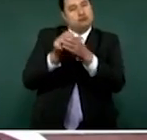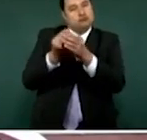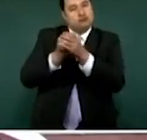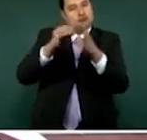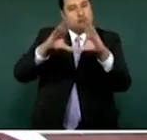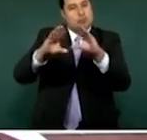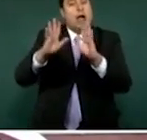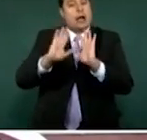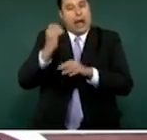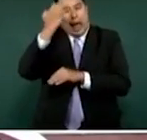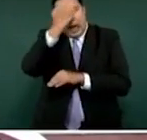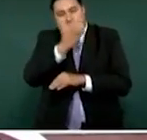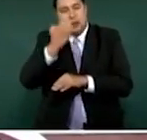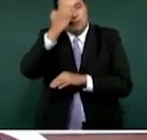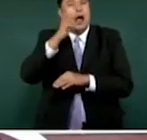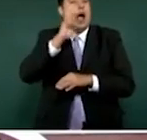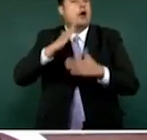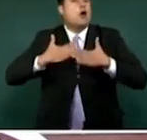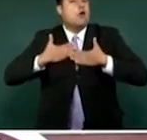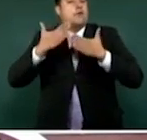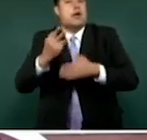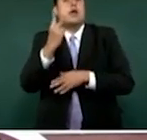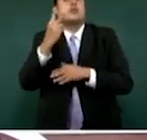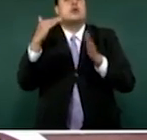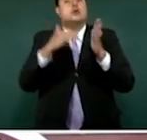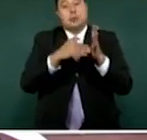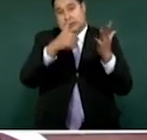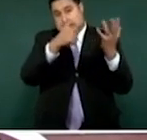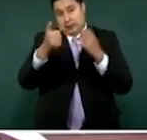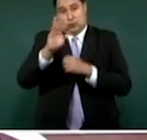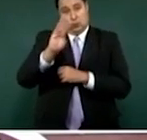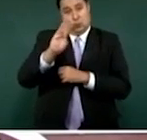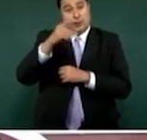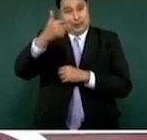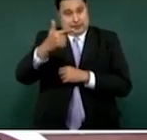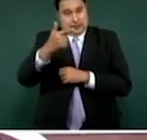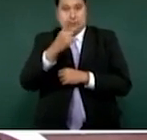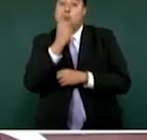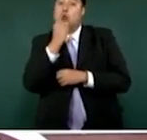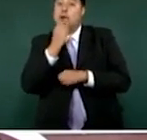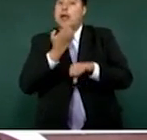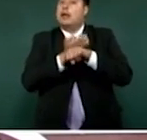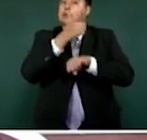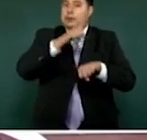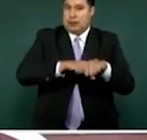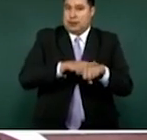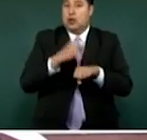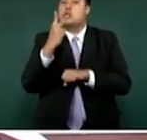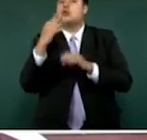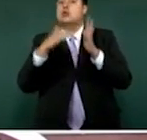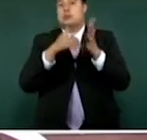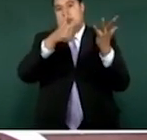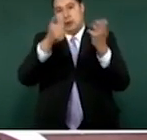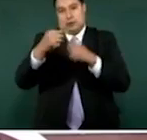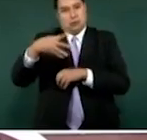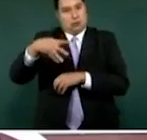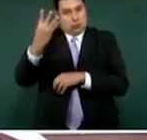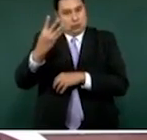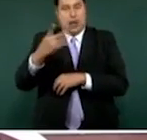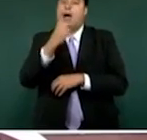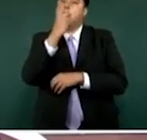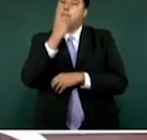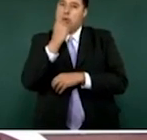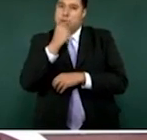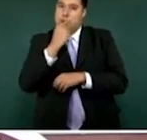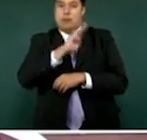efectuado exámenes de confianza a 2.697 policías estatales y 2.614 a